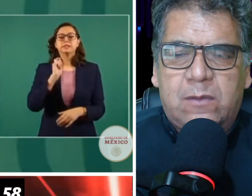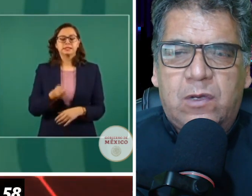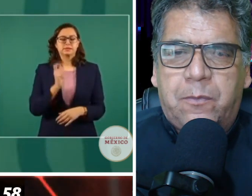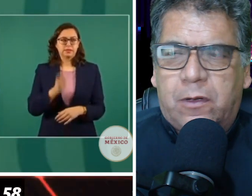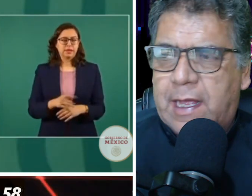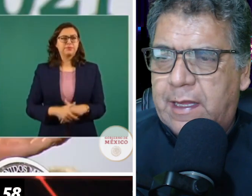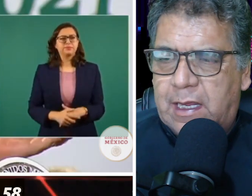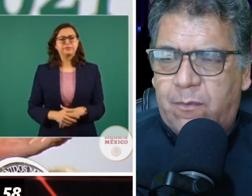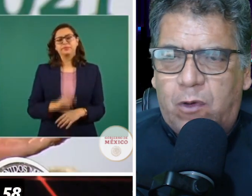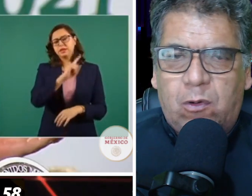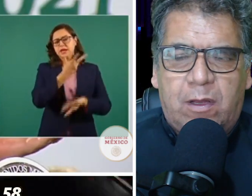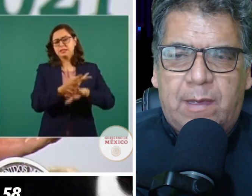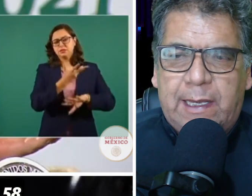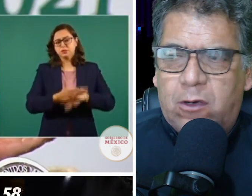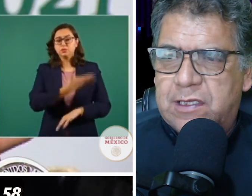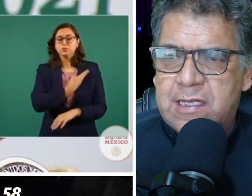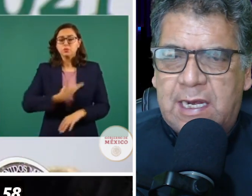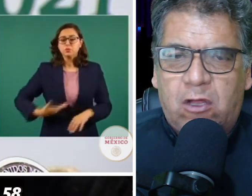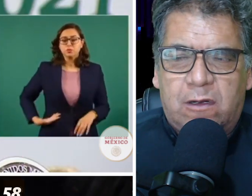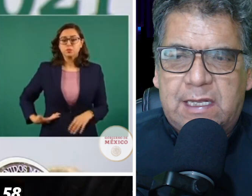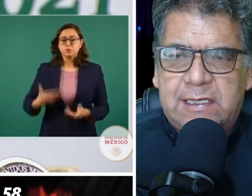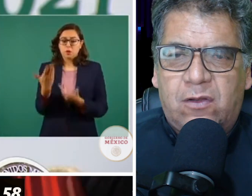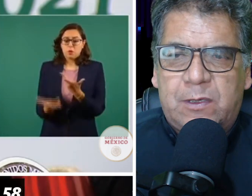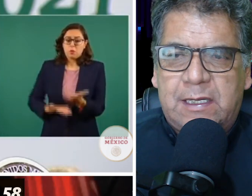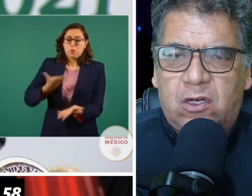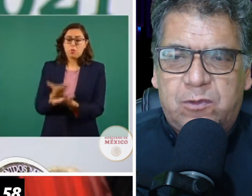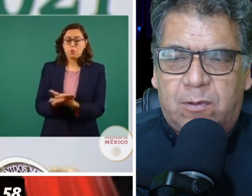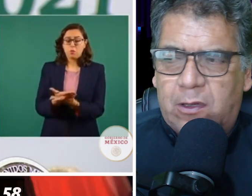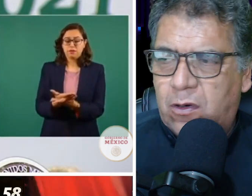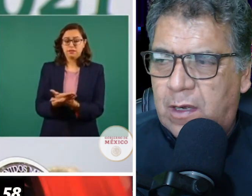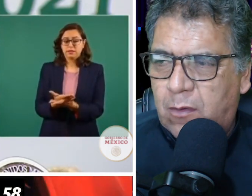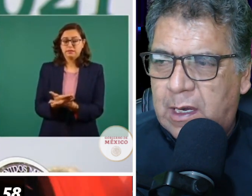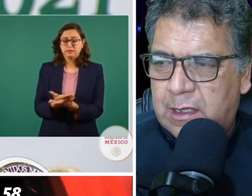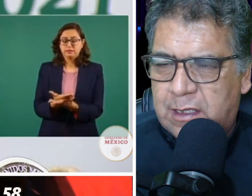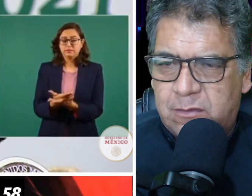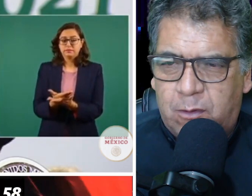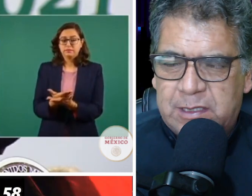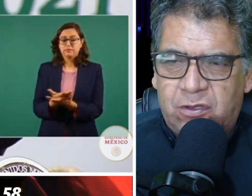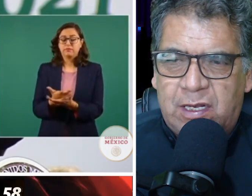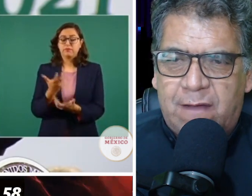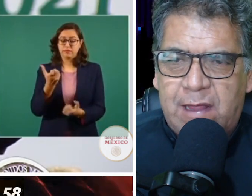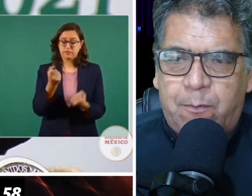porque es muy importante que el pueblo de México esté enterado de lo que está haciendo el presidente López Obrador con la cuarta